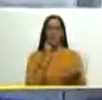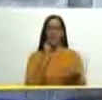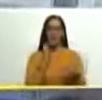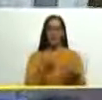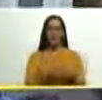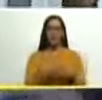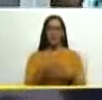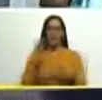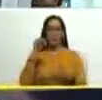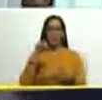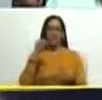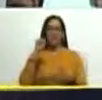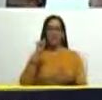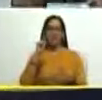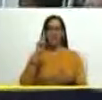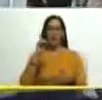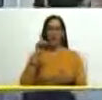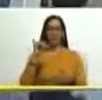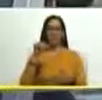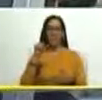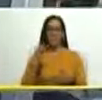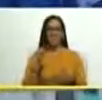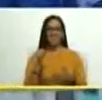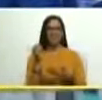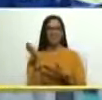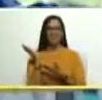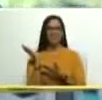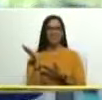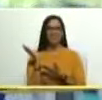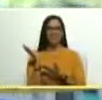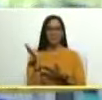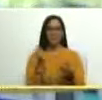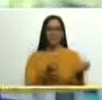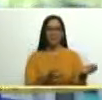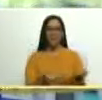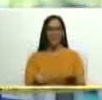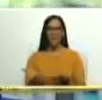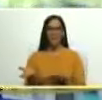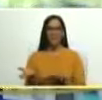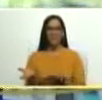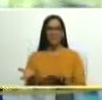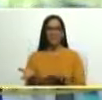Naudis Alberto González Osorio. Bienvenido, Naudis.